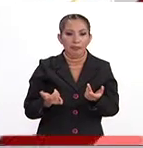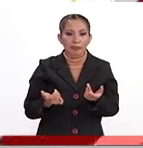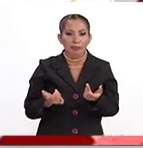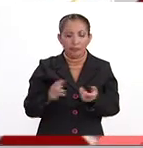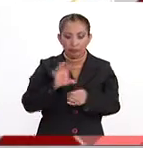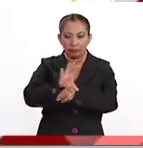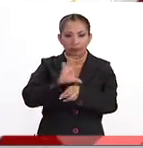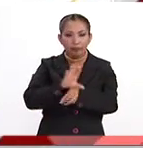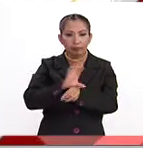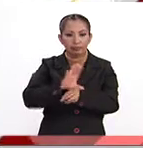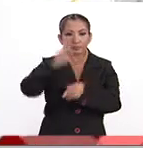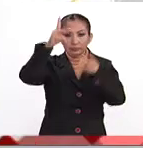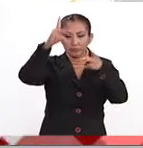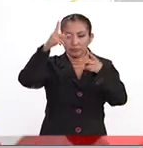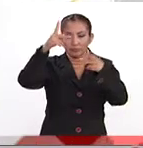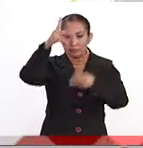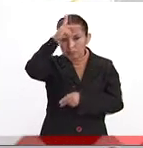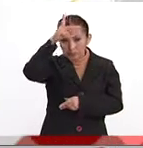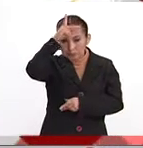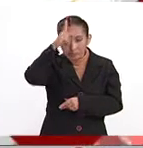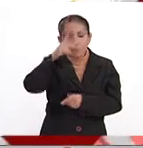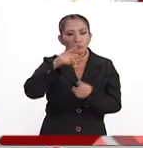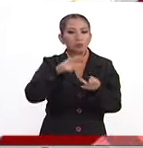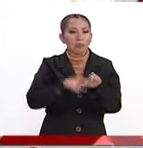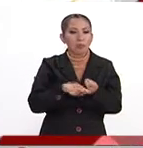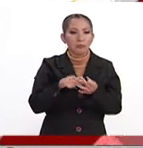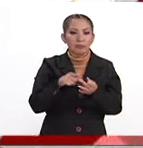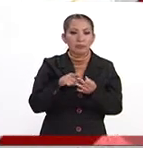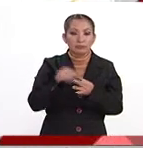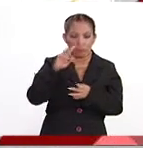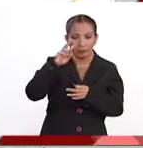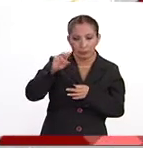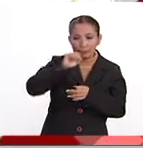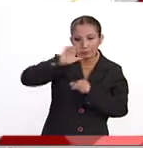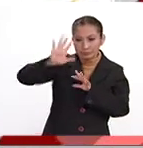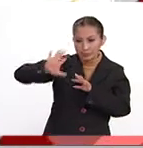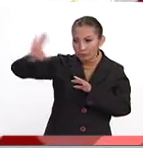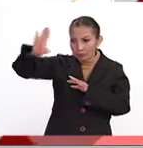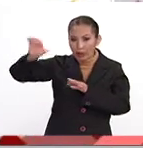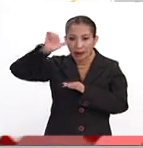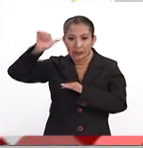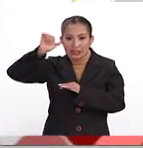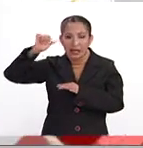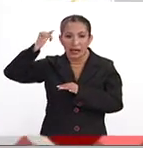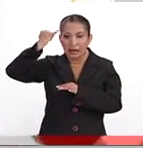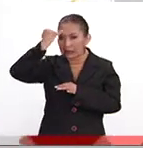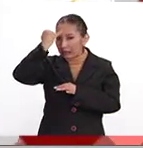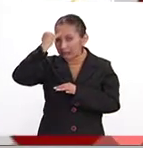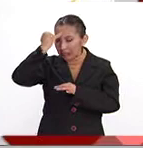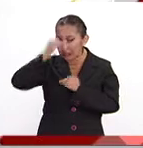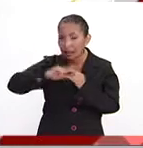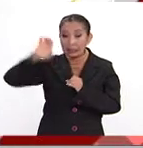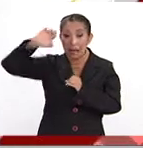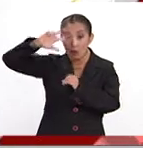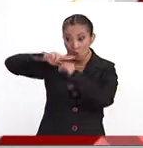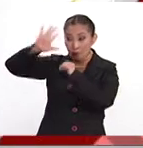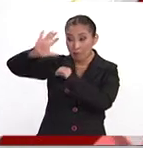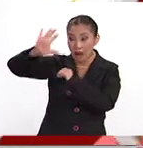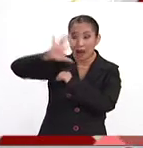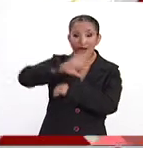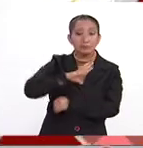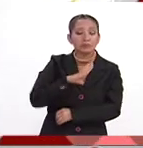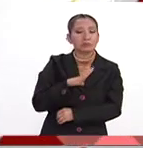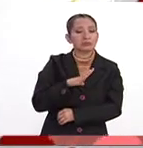Estaría Colombia, estaría Perú, y si ven en la parte de Asia estaría la India, y en Europa,